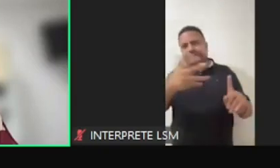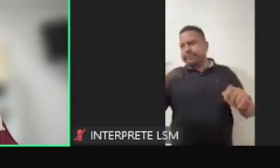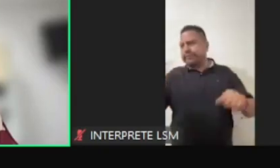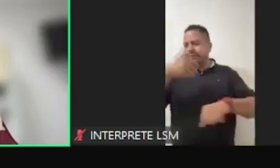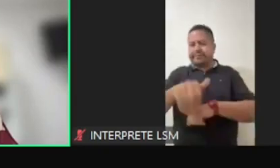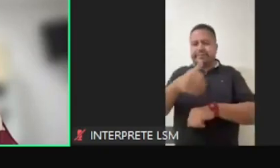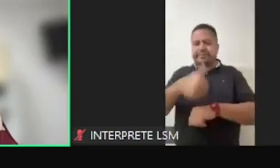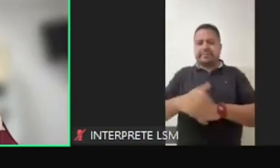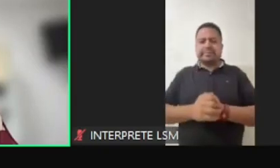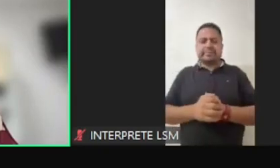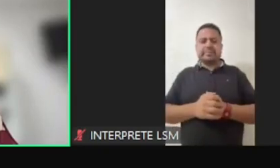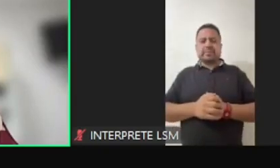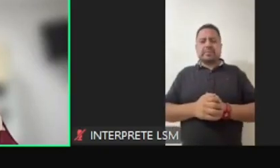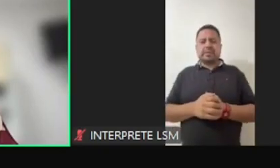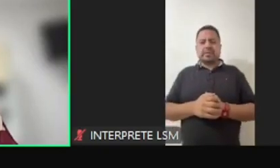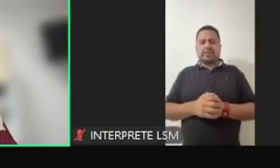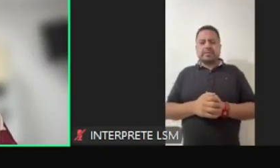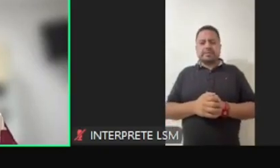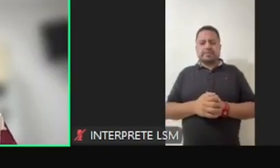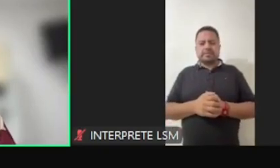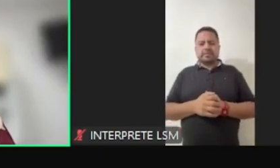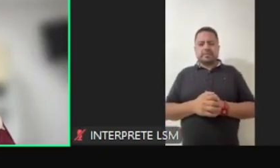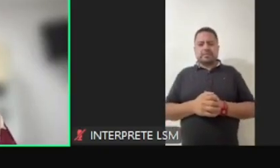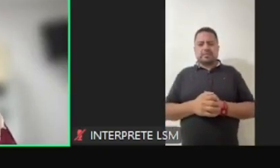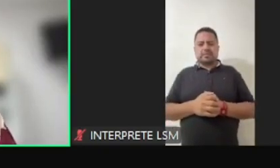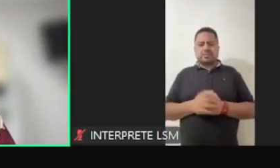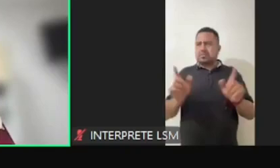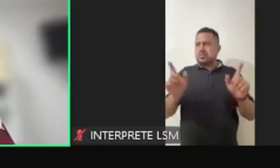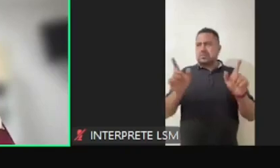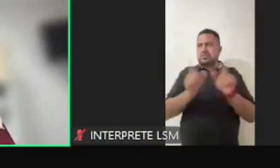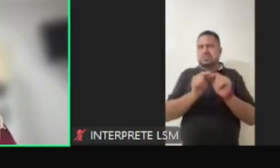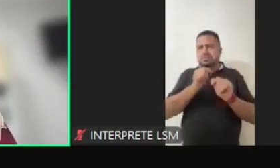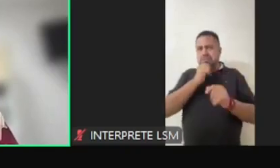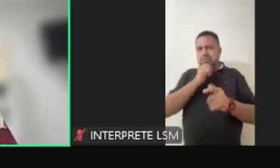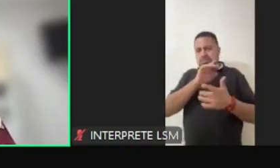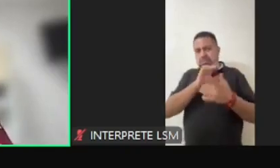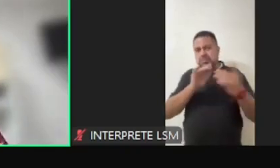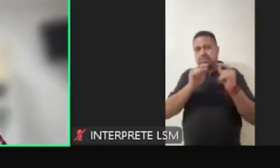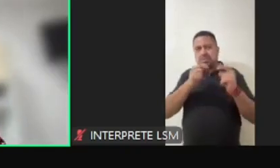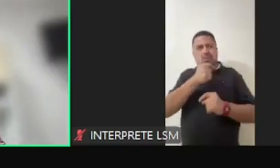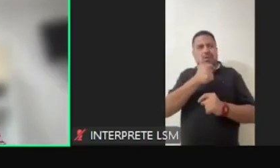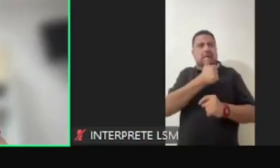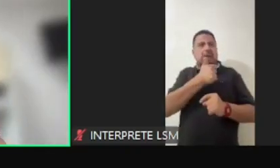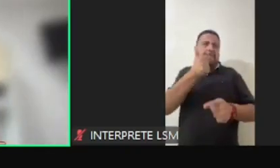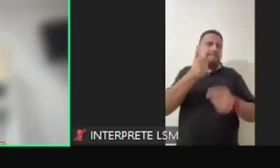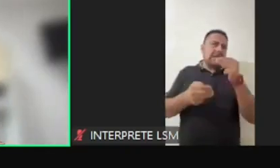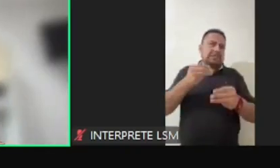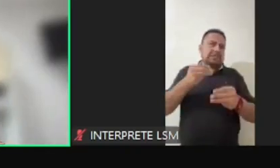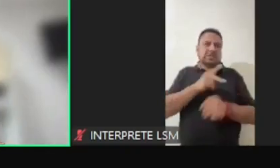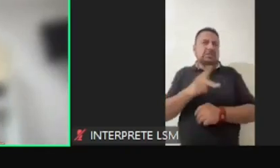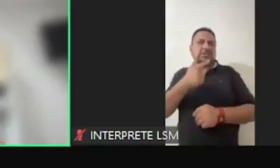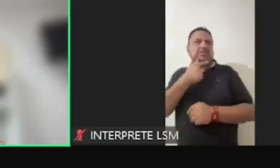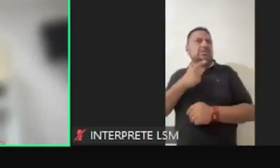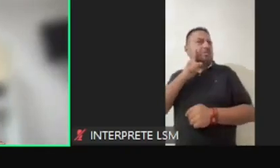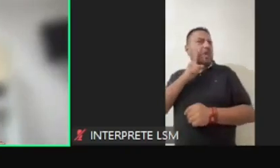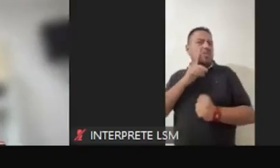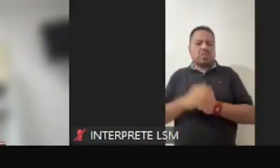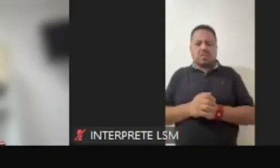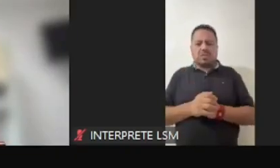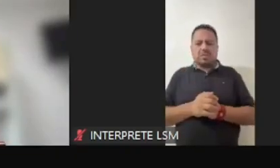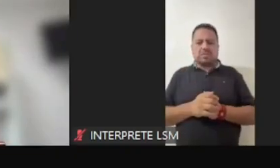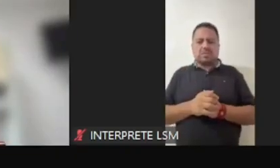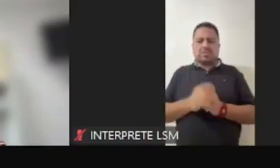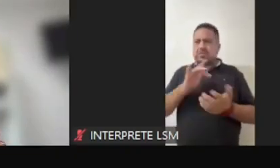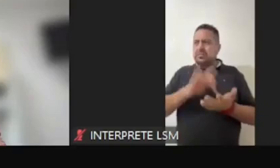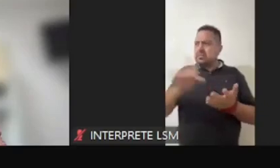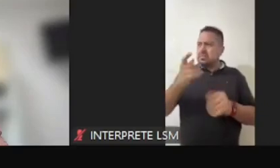y 2024 es la cuenta del asunto señor magistrada Señor magistrado gracias